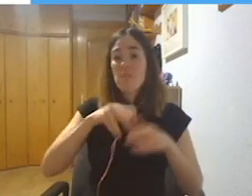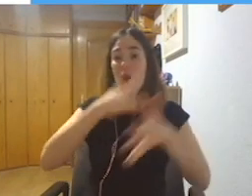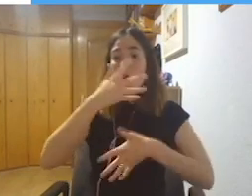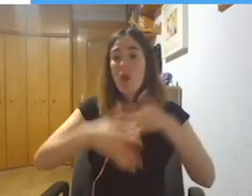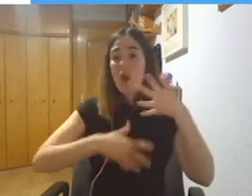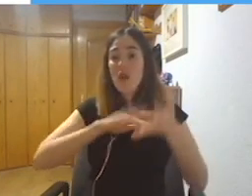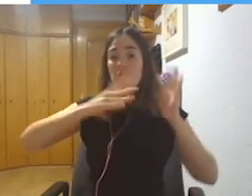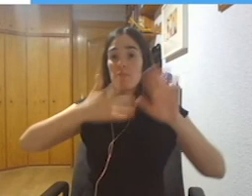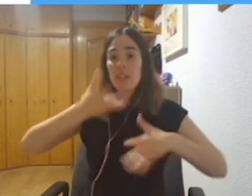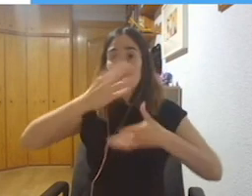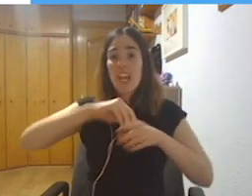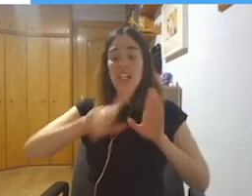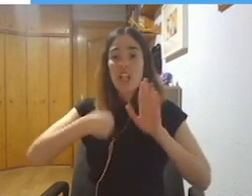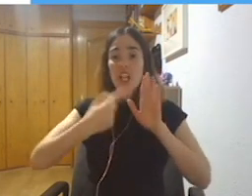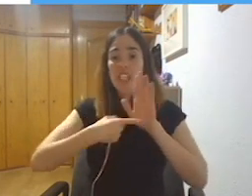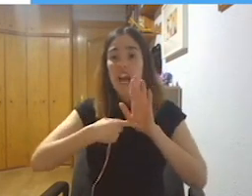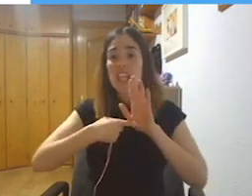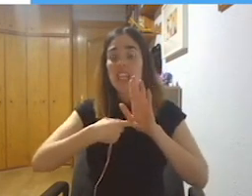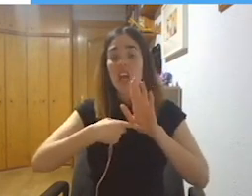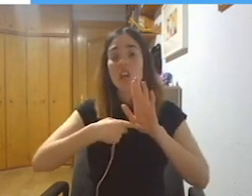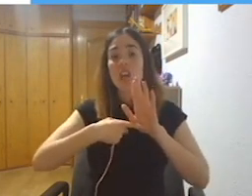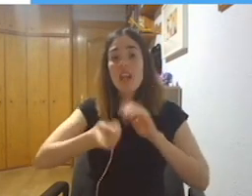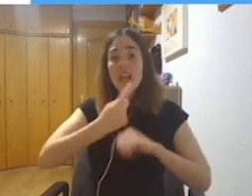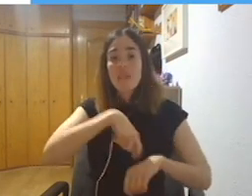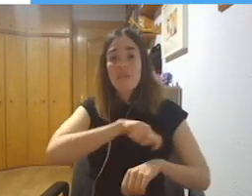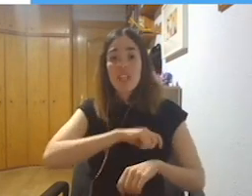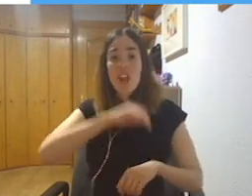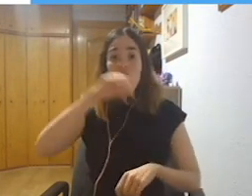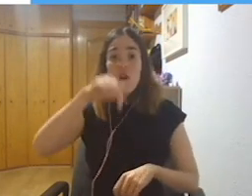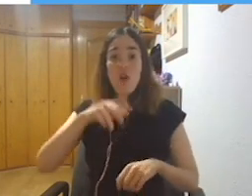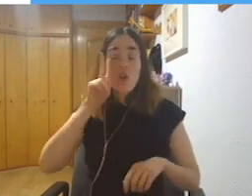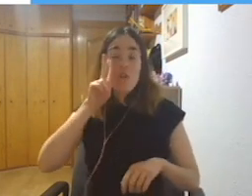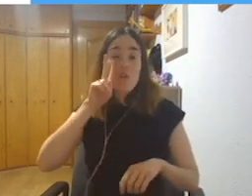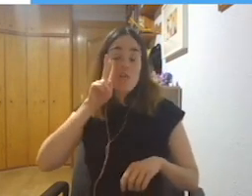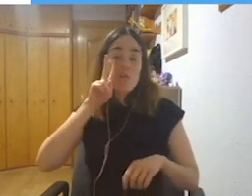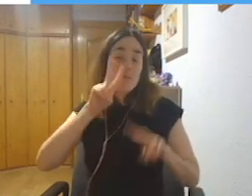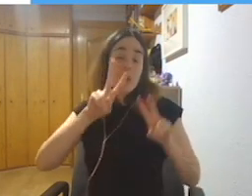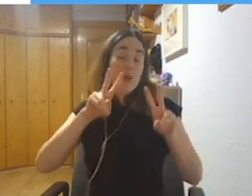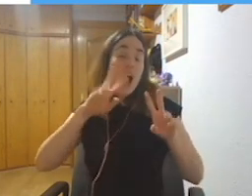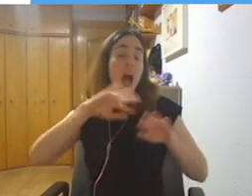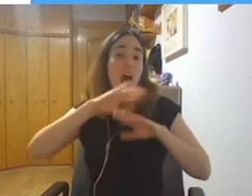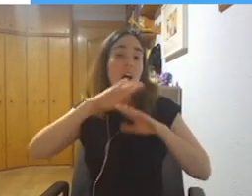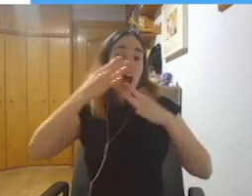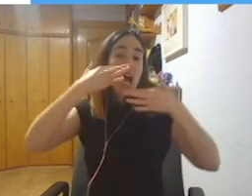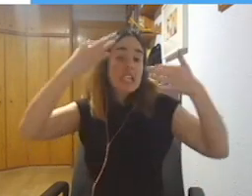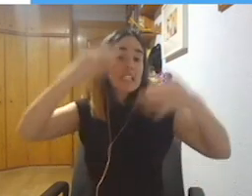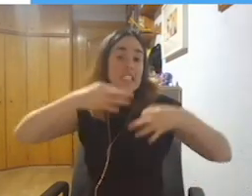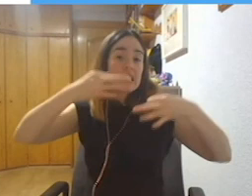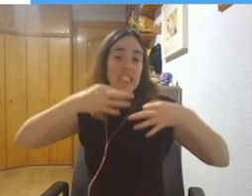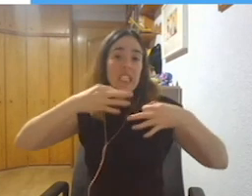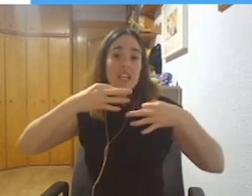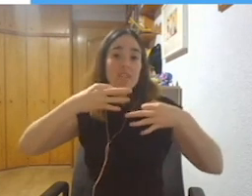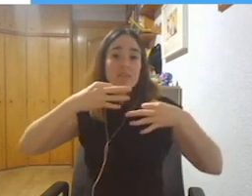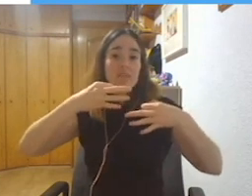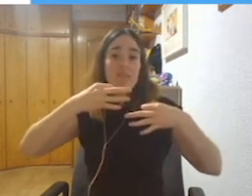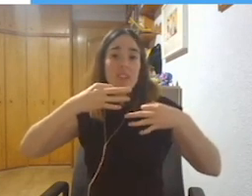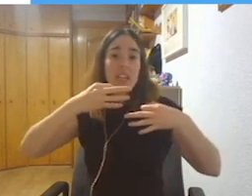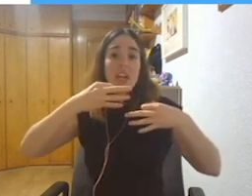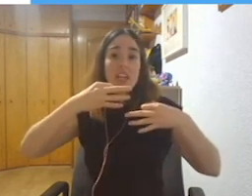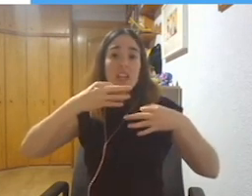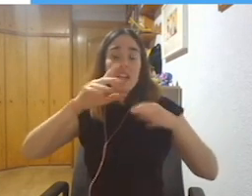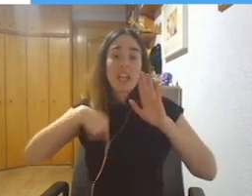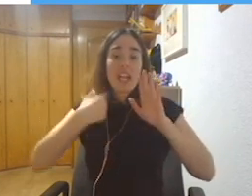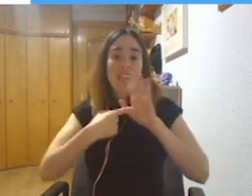de signos en la legislación española. Hoy vemos que la realidad a veces pues también merece mejorar